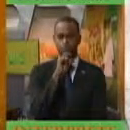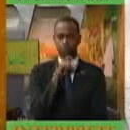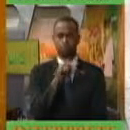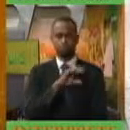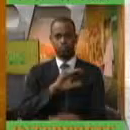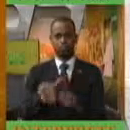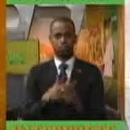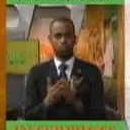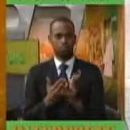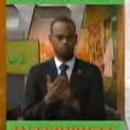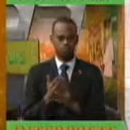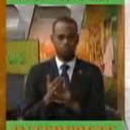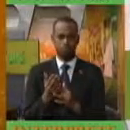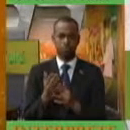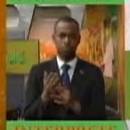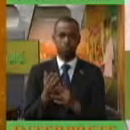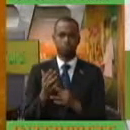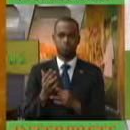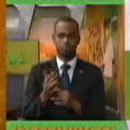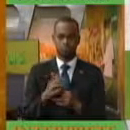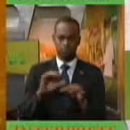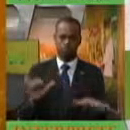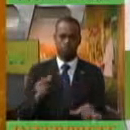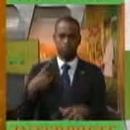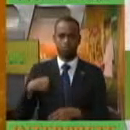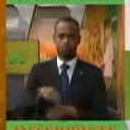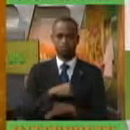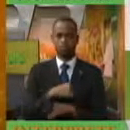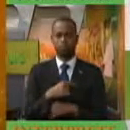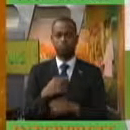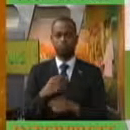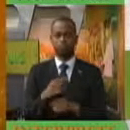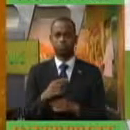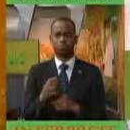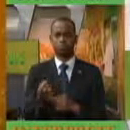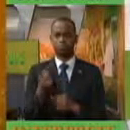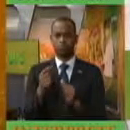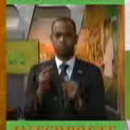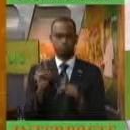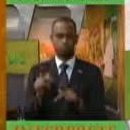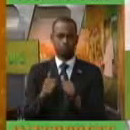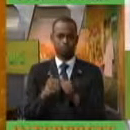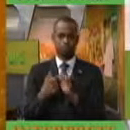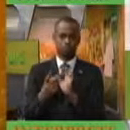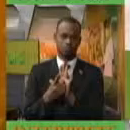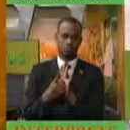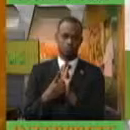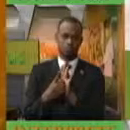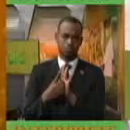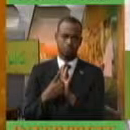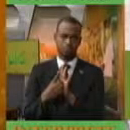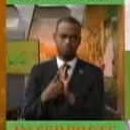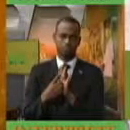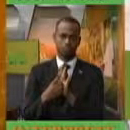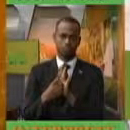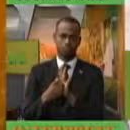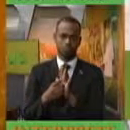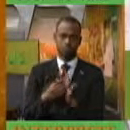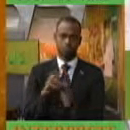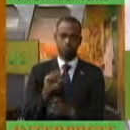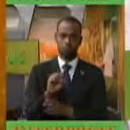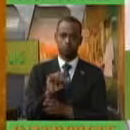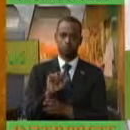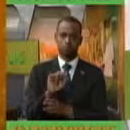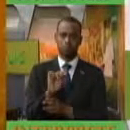accesibles. Gracias a Dios que nosotros, por un compañero con discapacidad llamado